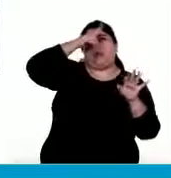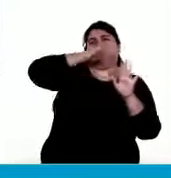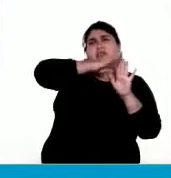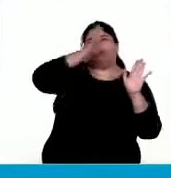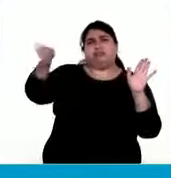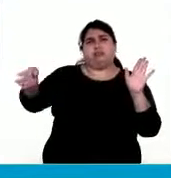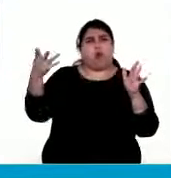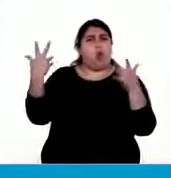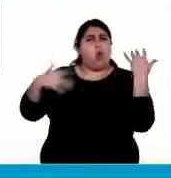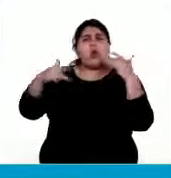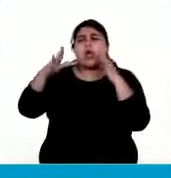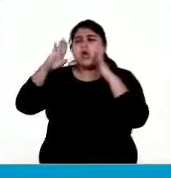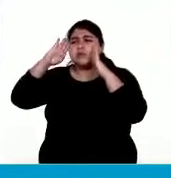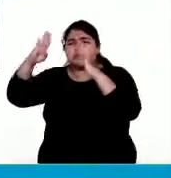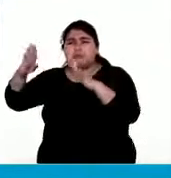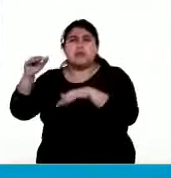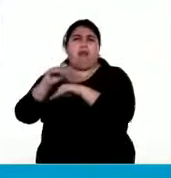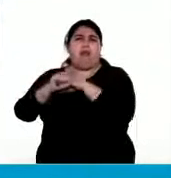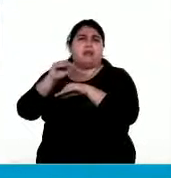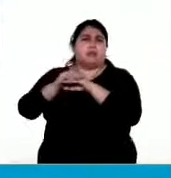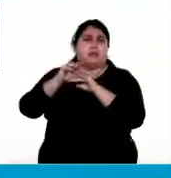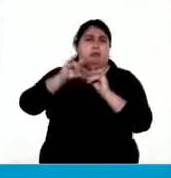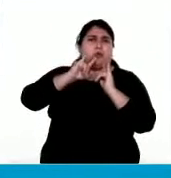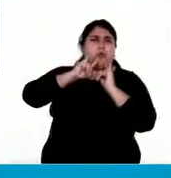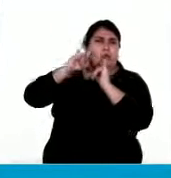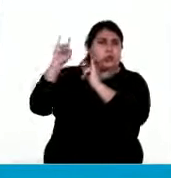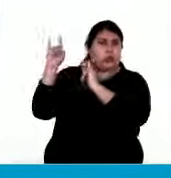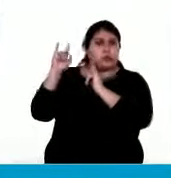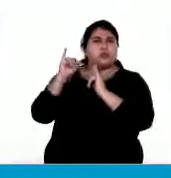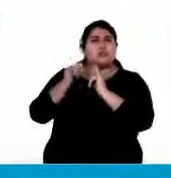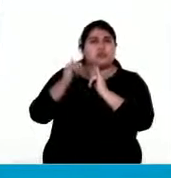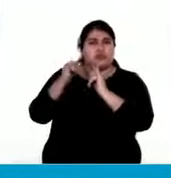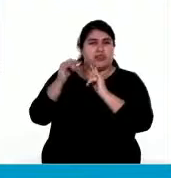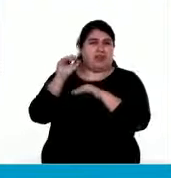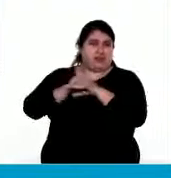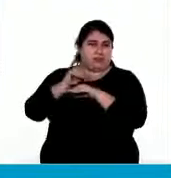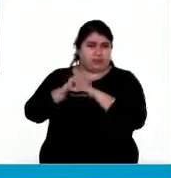de exclusiva responsabilidad de la autoridad de aplicación.